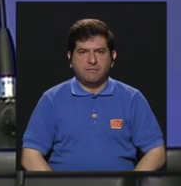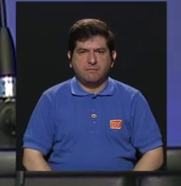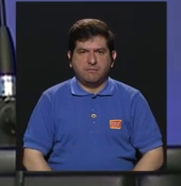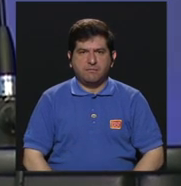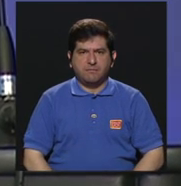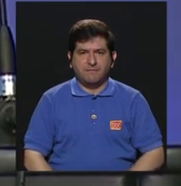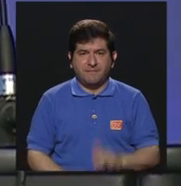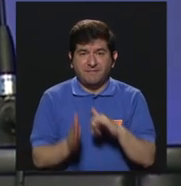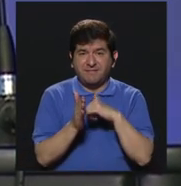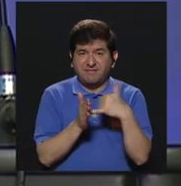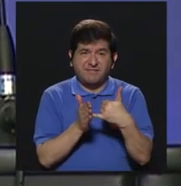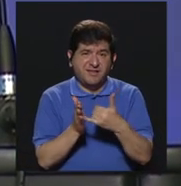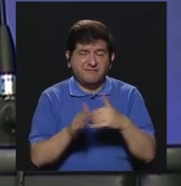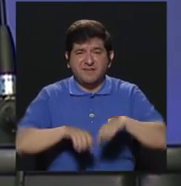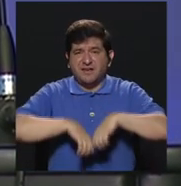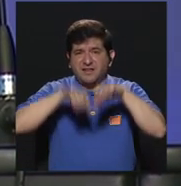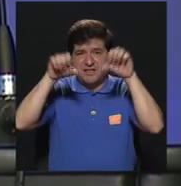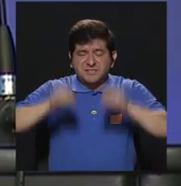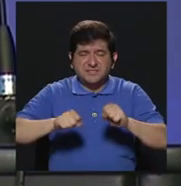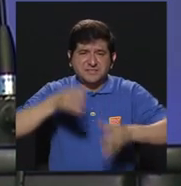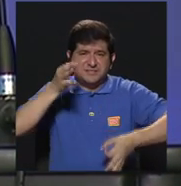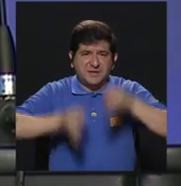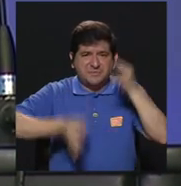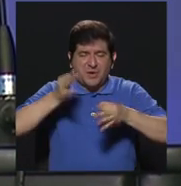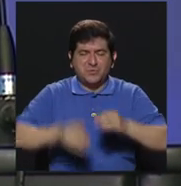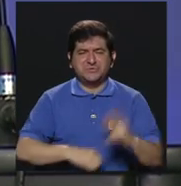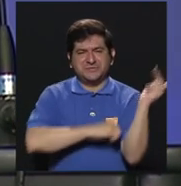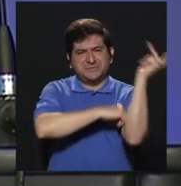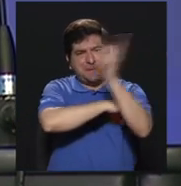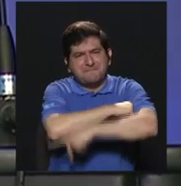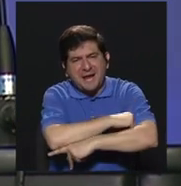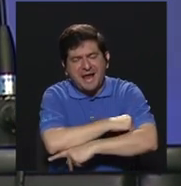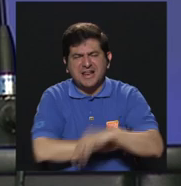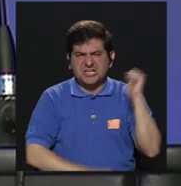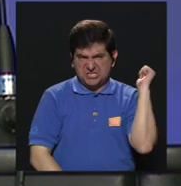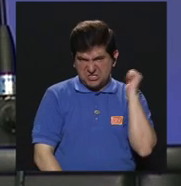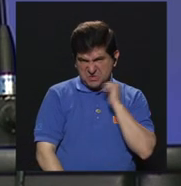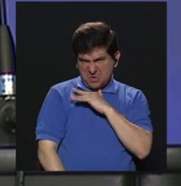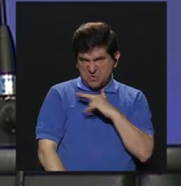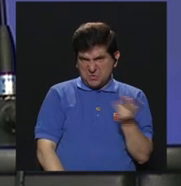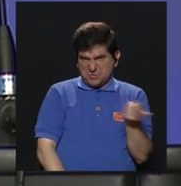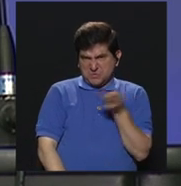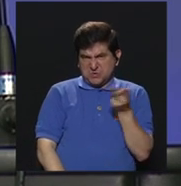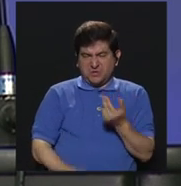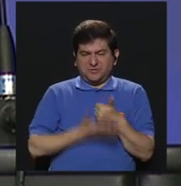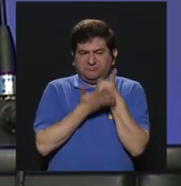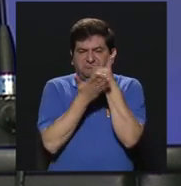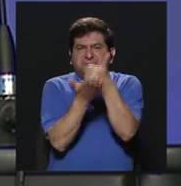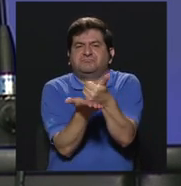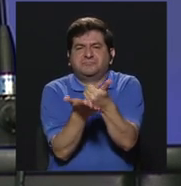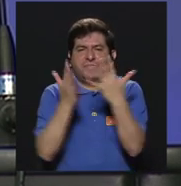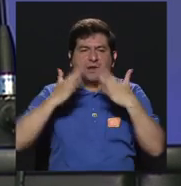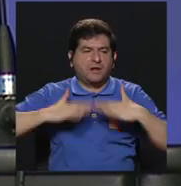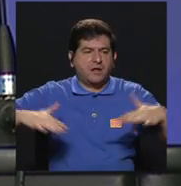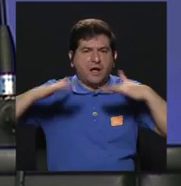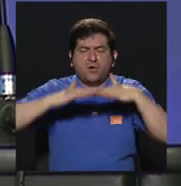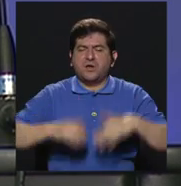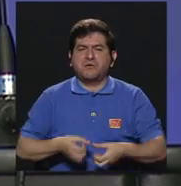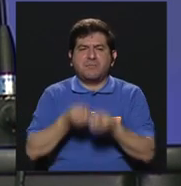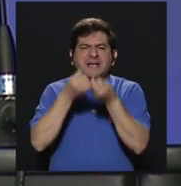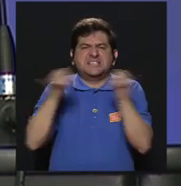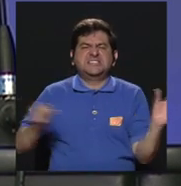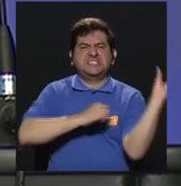La debilidad del sistema de justicia penal y la corrupción contribuían a un clima de